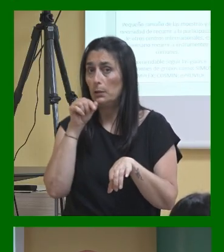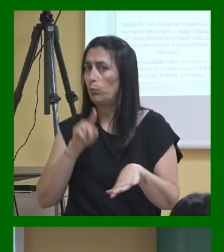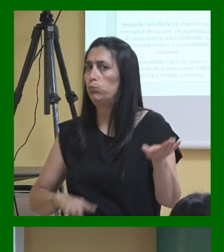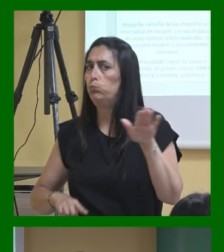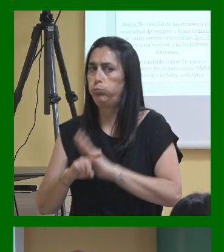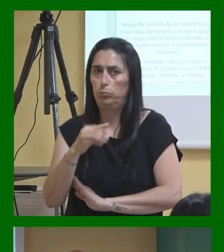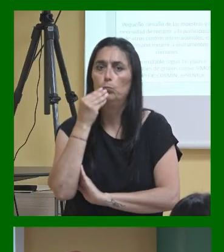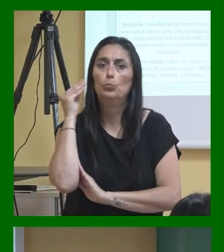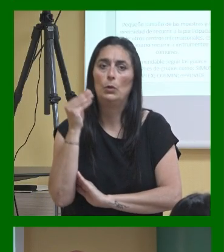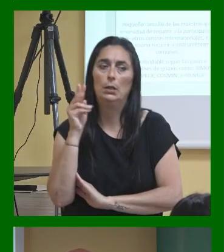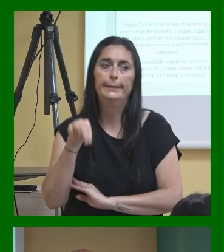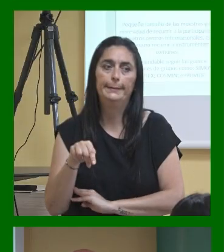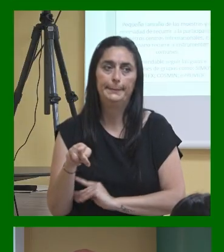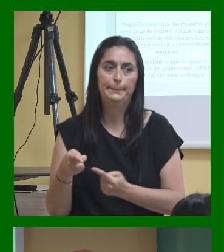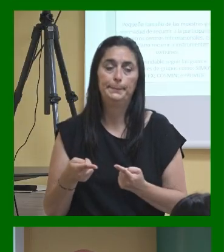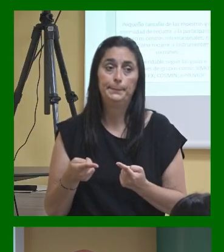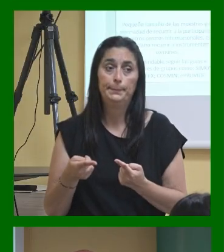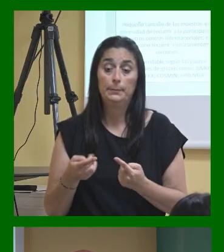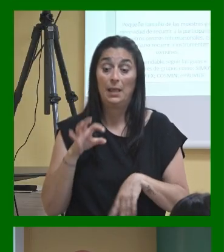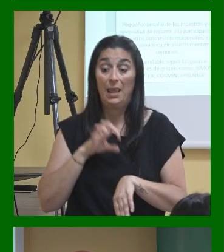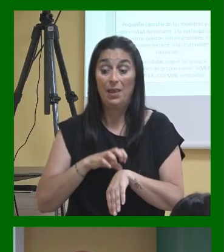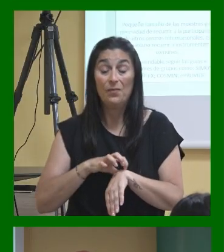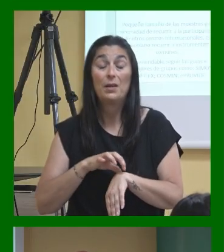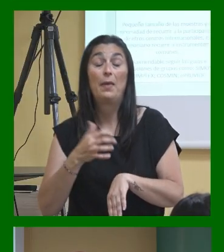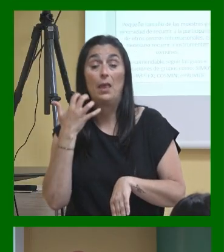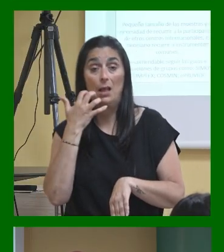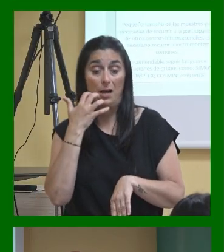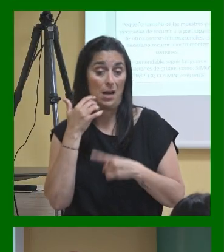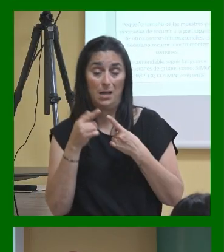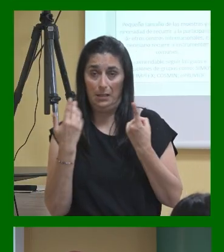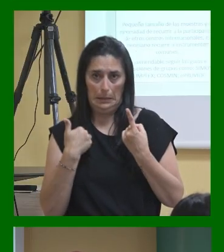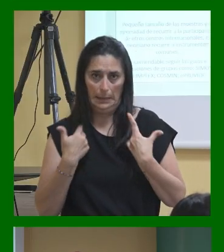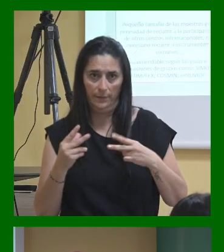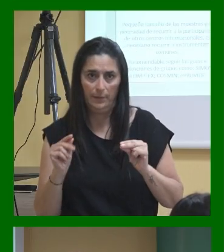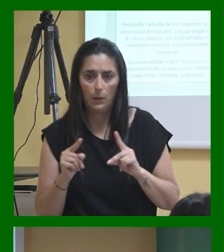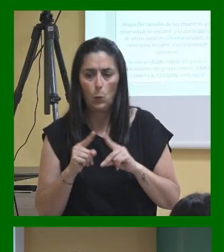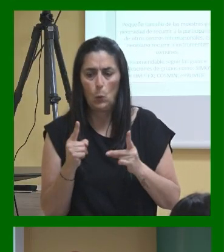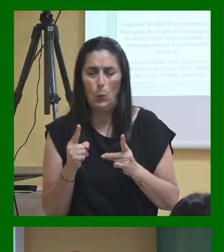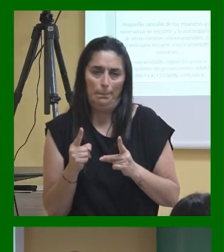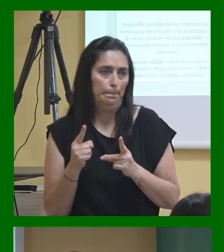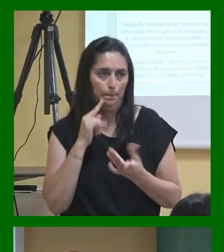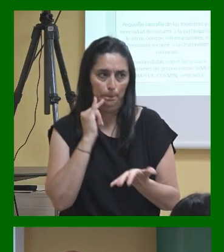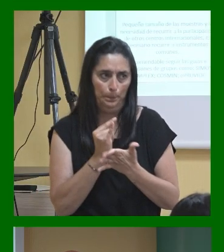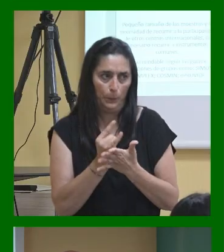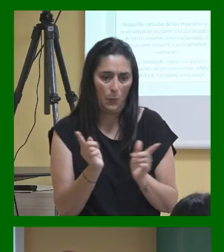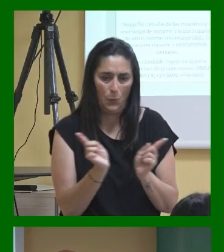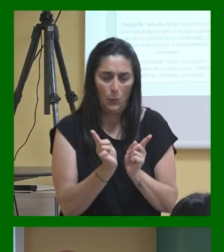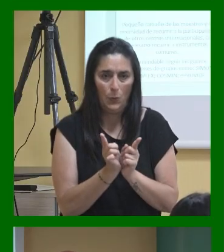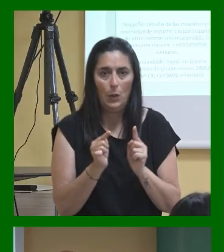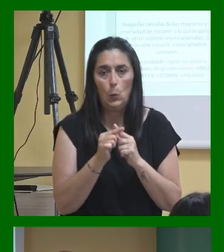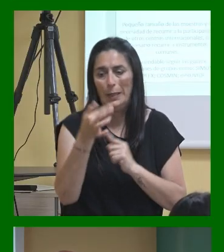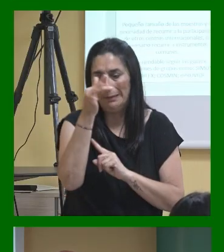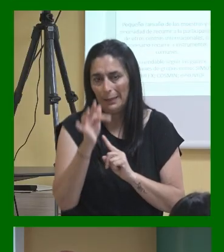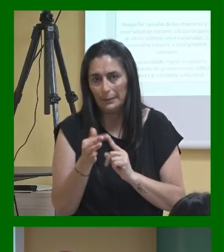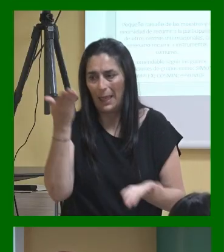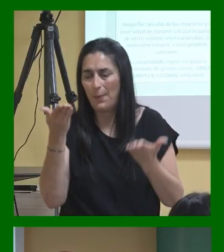avance. Cuando trabajamos con enfermedades raras, y termino, son pequeñas muestras, son muestras muy pequeñas, hay que utilizar el TRT, hay que hacer